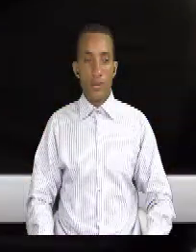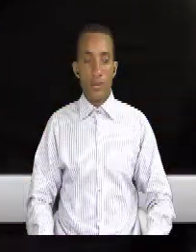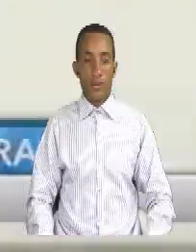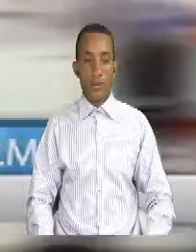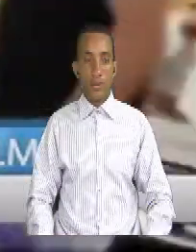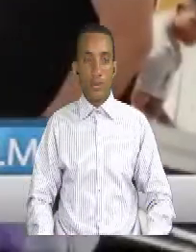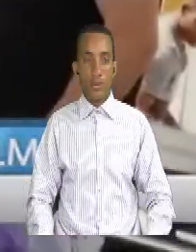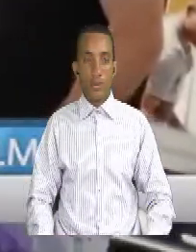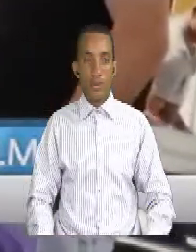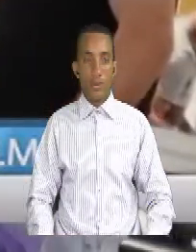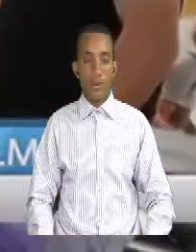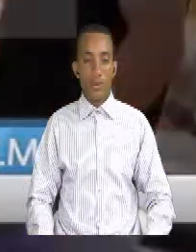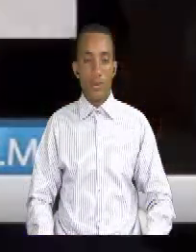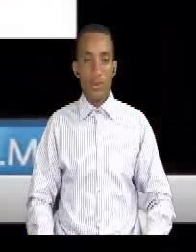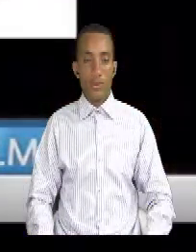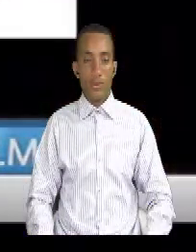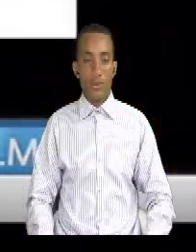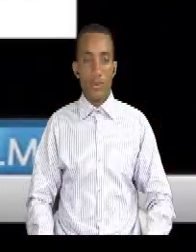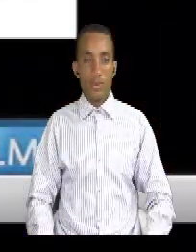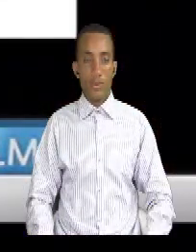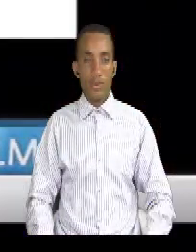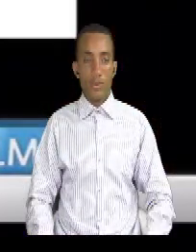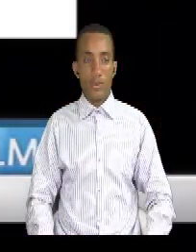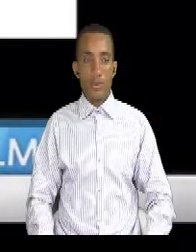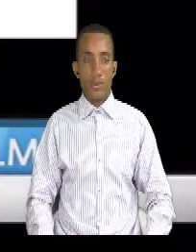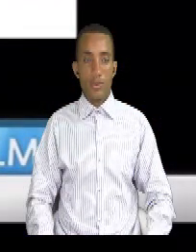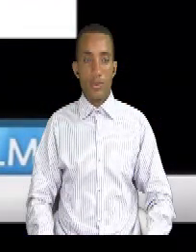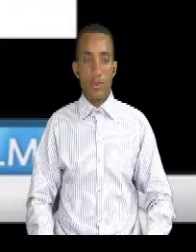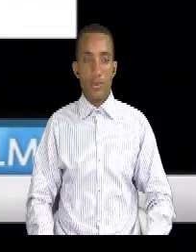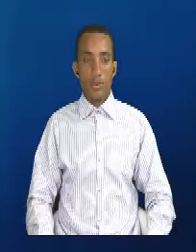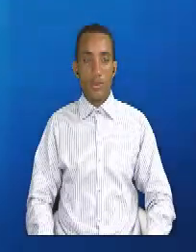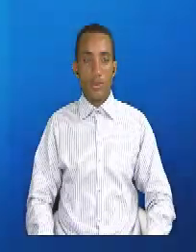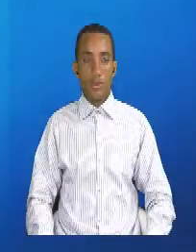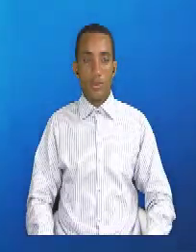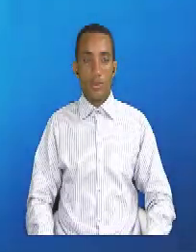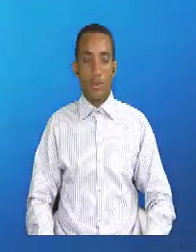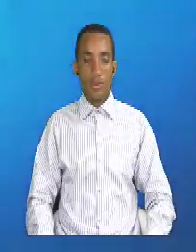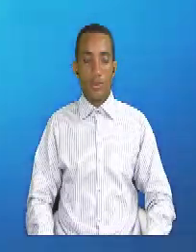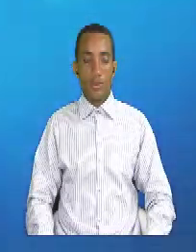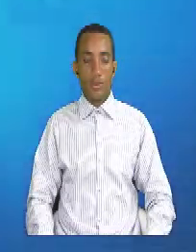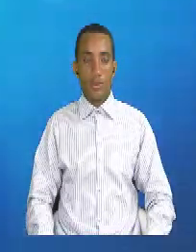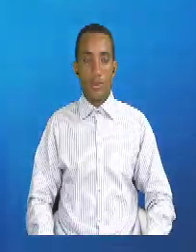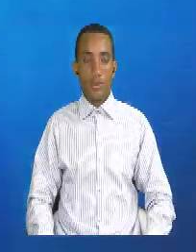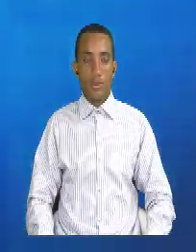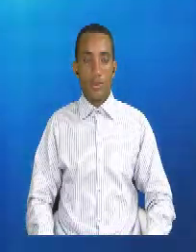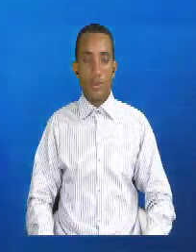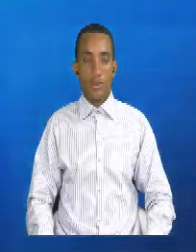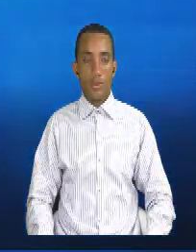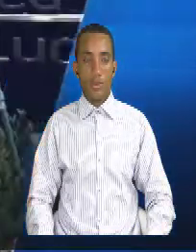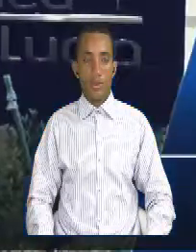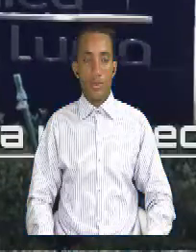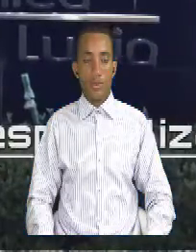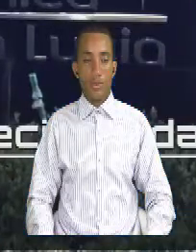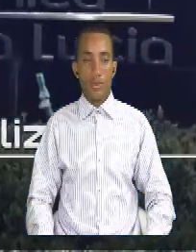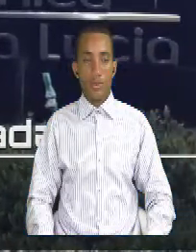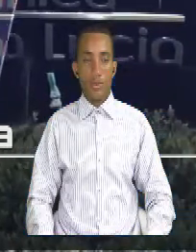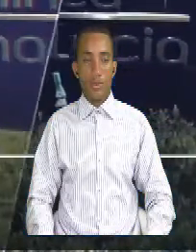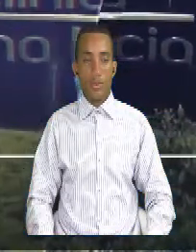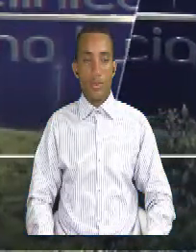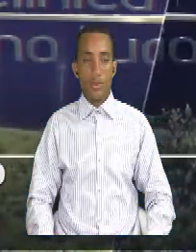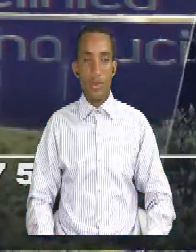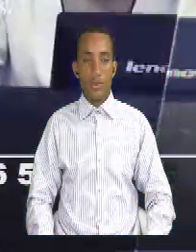número 4812, Barranca Bermeja, Santander. Clínica Reina Lucía. Ofrecemos consulta externa